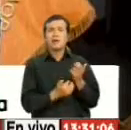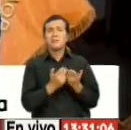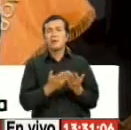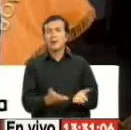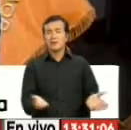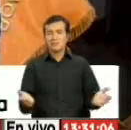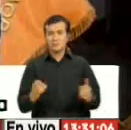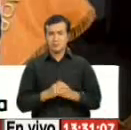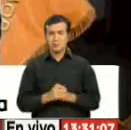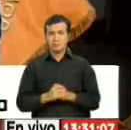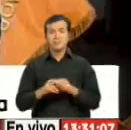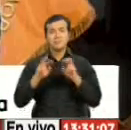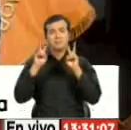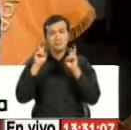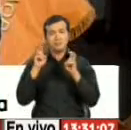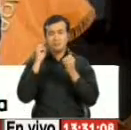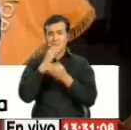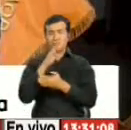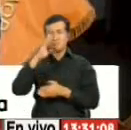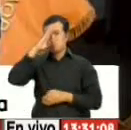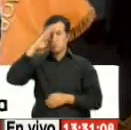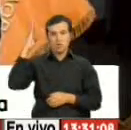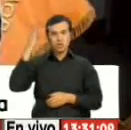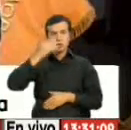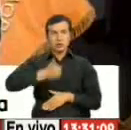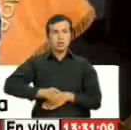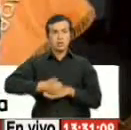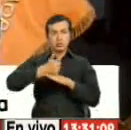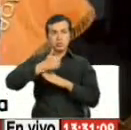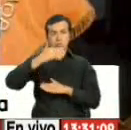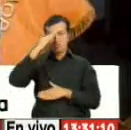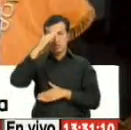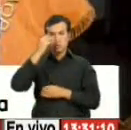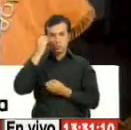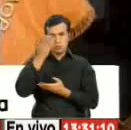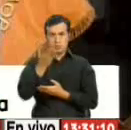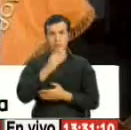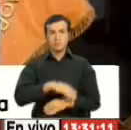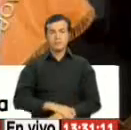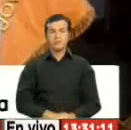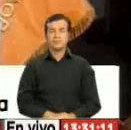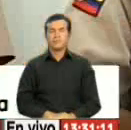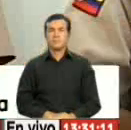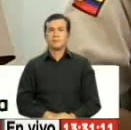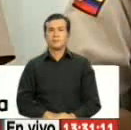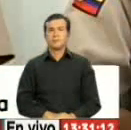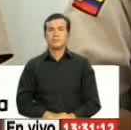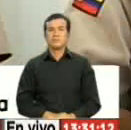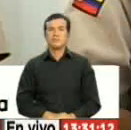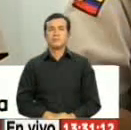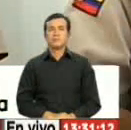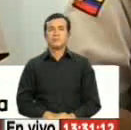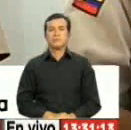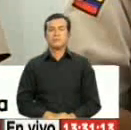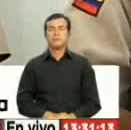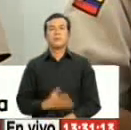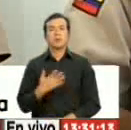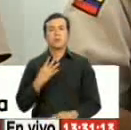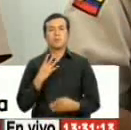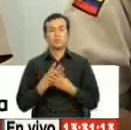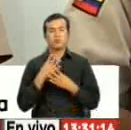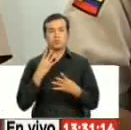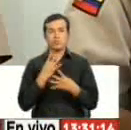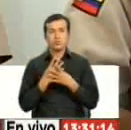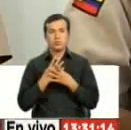sobre este tema se refirió el comandante general de la policía ramiro mantilla escuchamos que hoy a la mañana procedemos a la detención